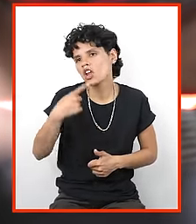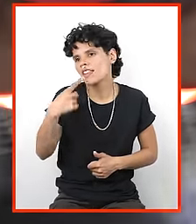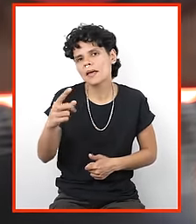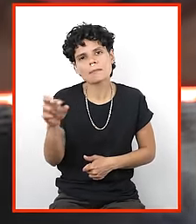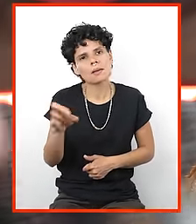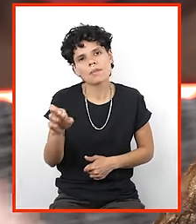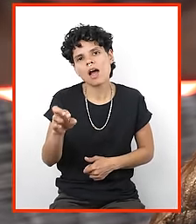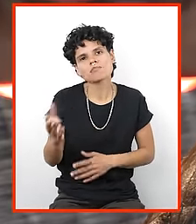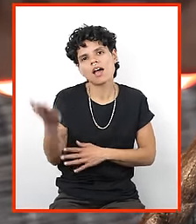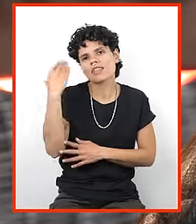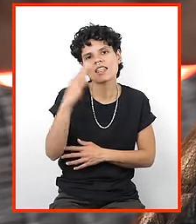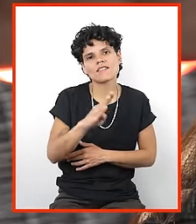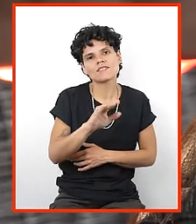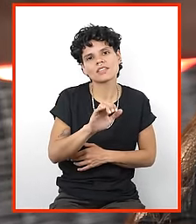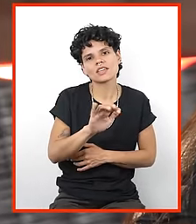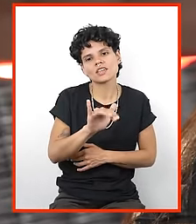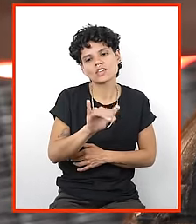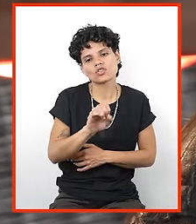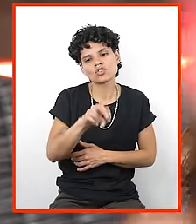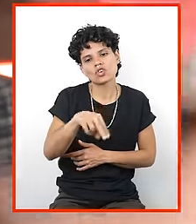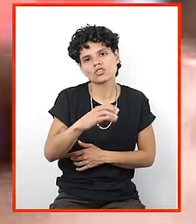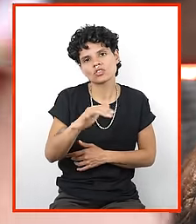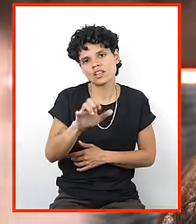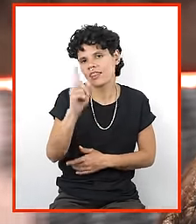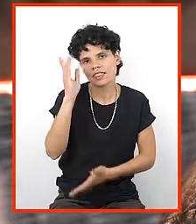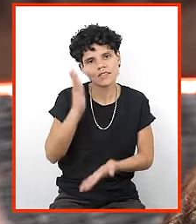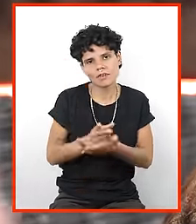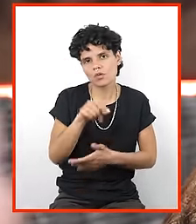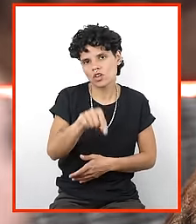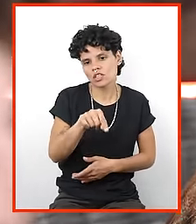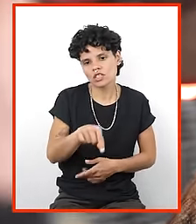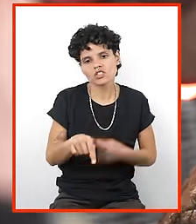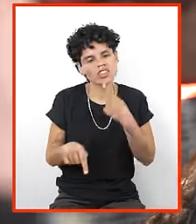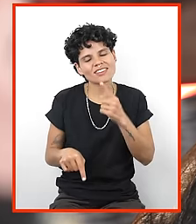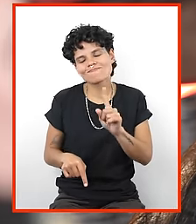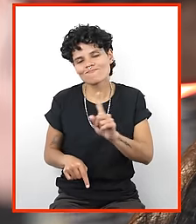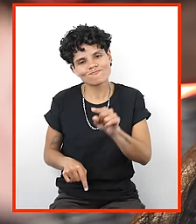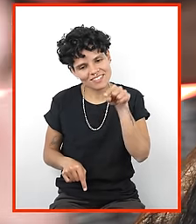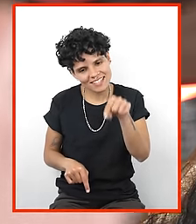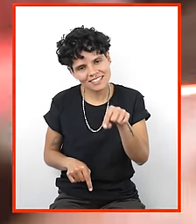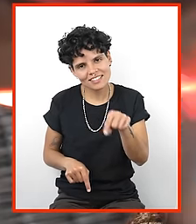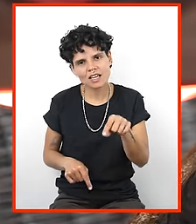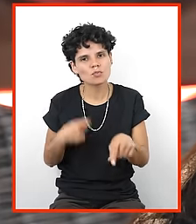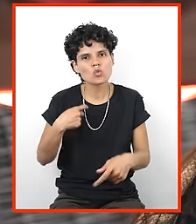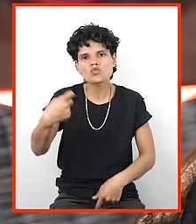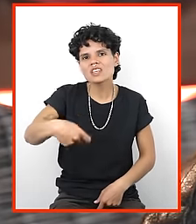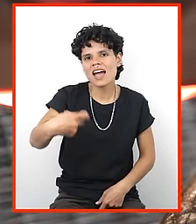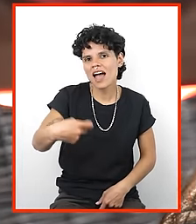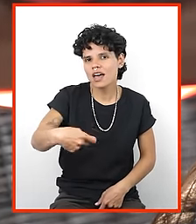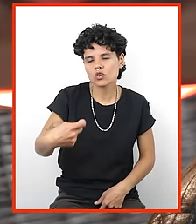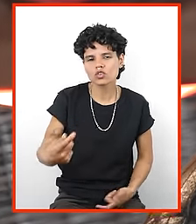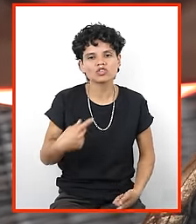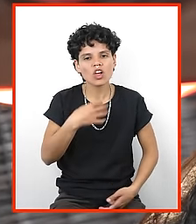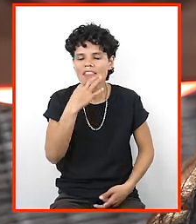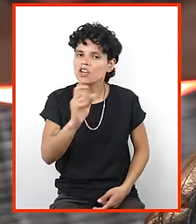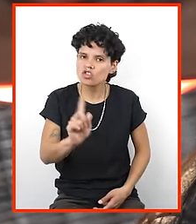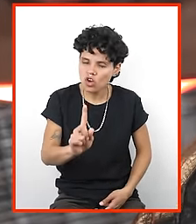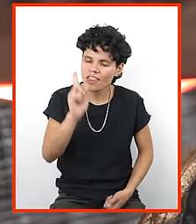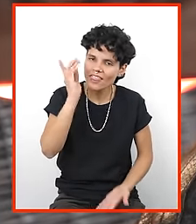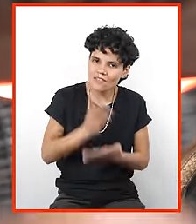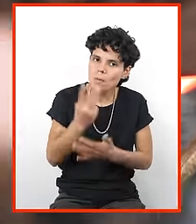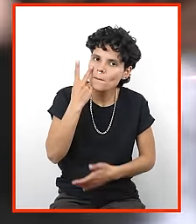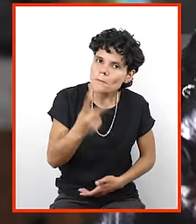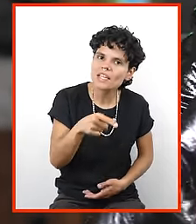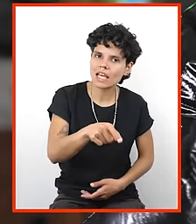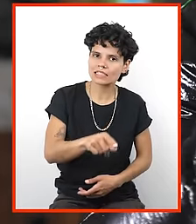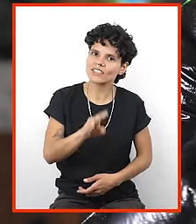Beyoncé. Dice, pero ¿cómo vamos a ir a ver a Beyoncé? Las entradas están carísimas, qué sé yo. Le dije, es que es una inversión, papá. Hay que ir a ver